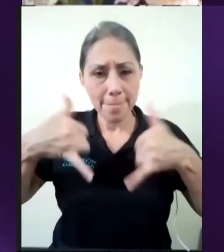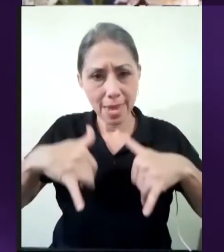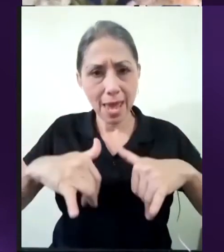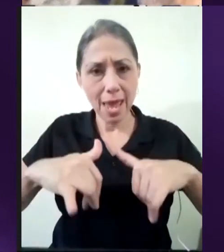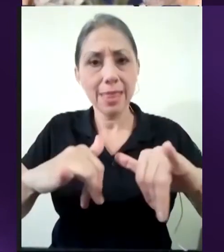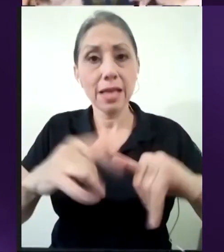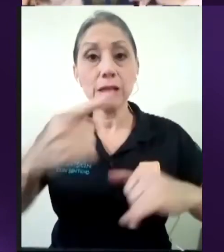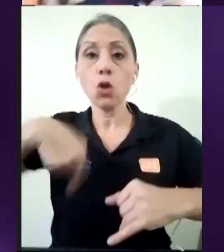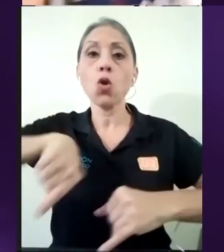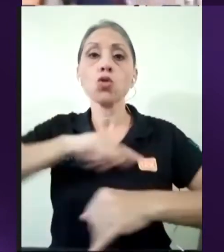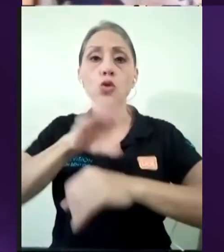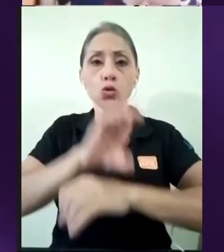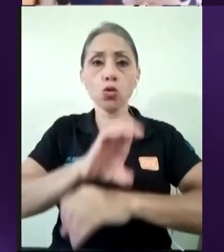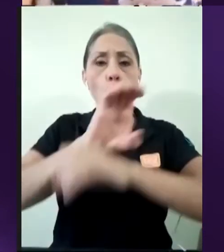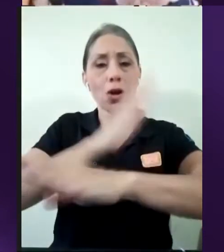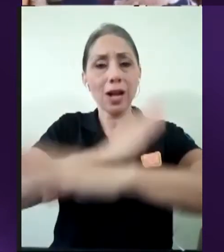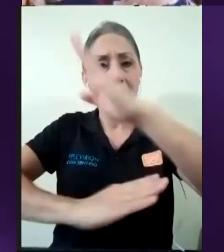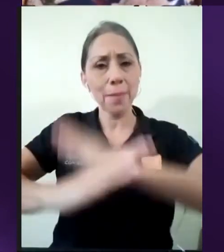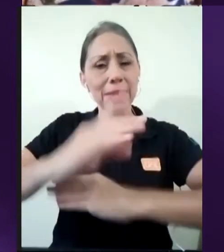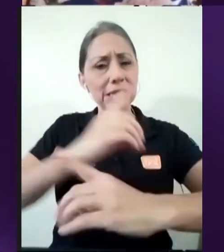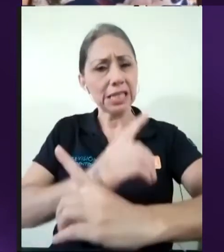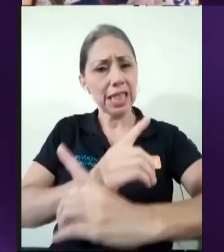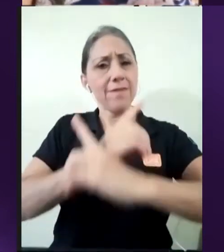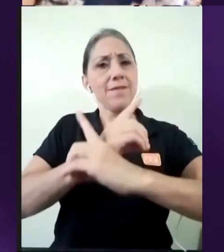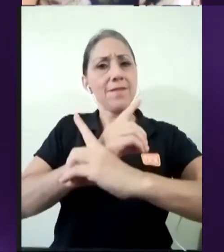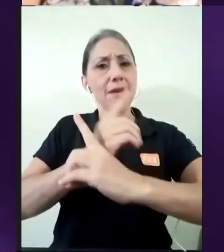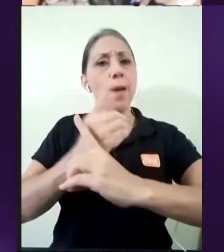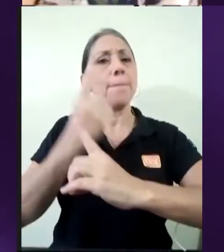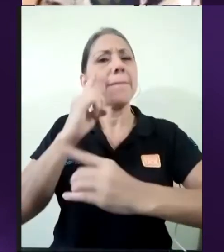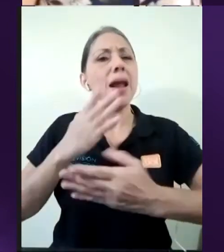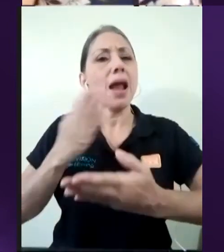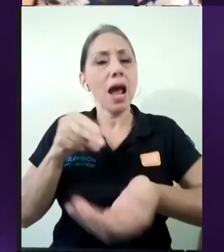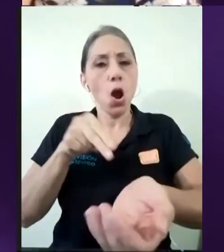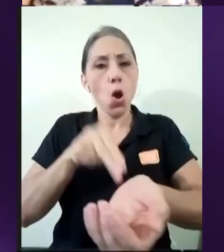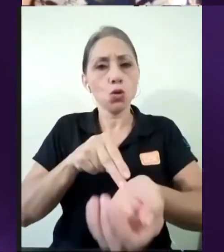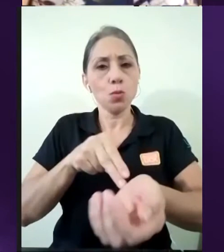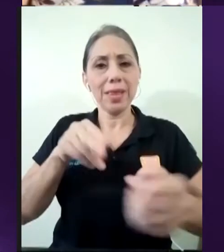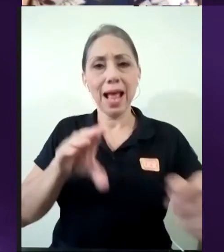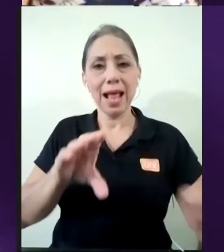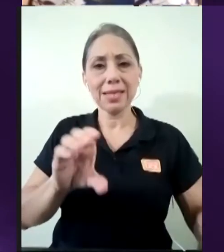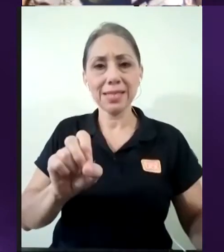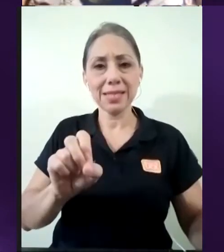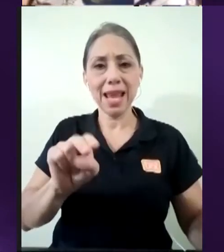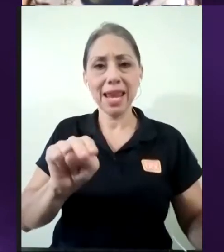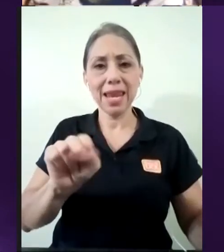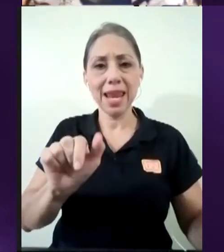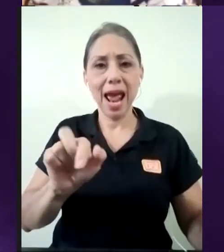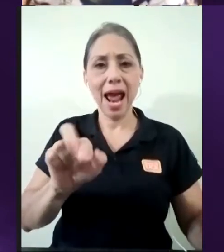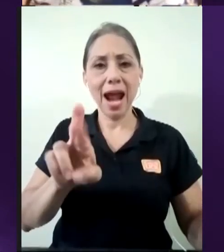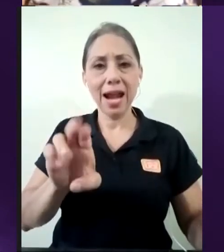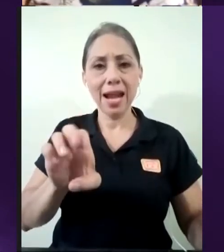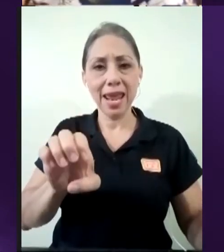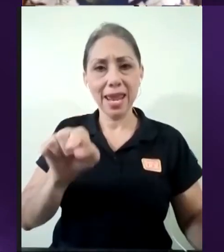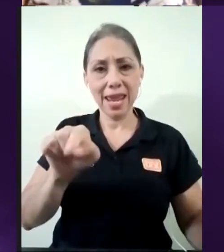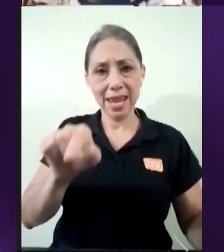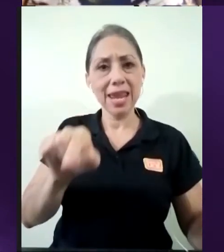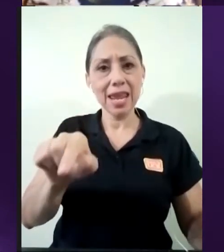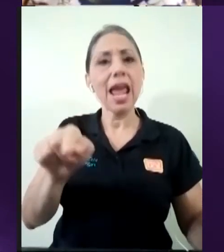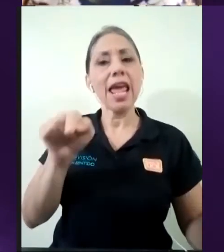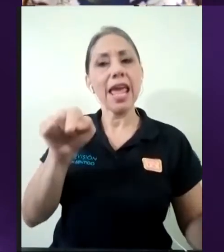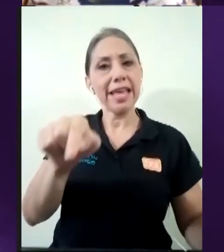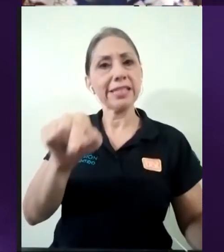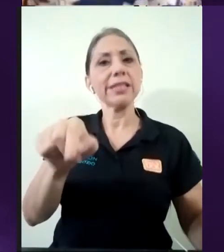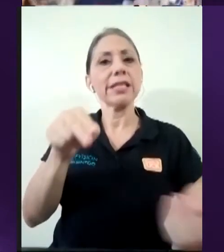defensa porque el Hospital SENARE haya logrado ser ubicado como ese hospital donde se